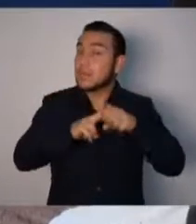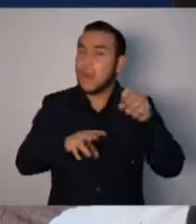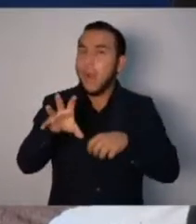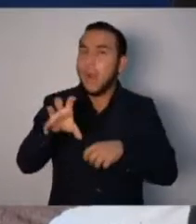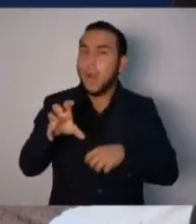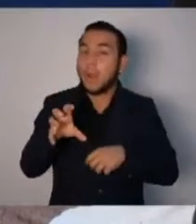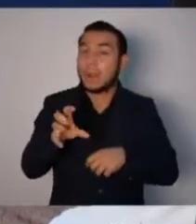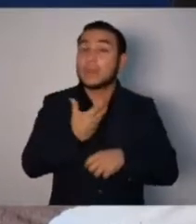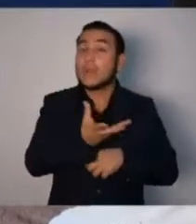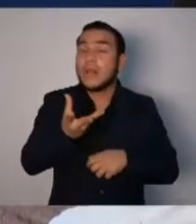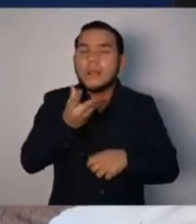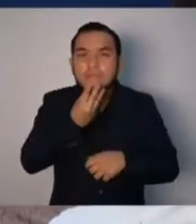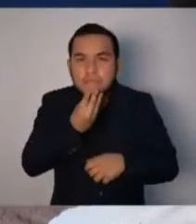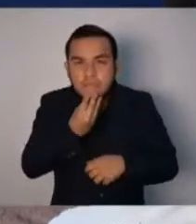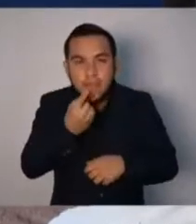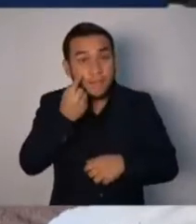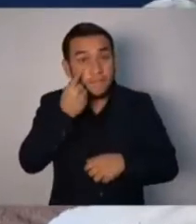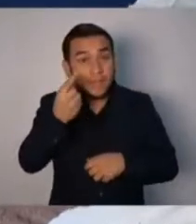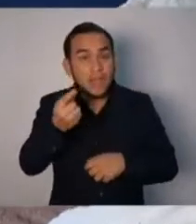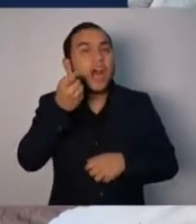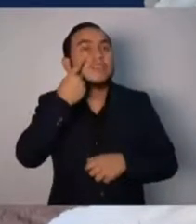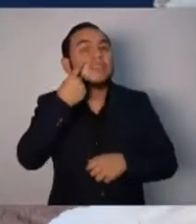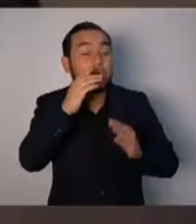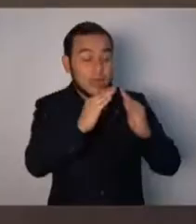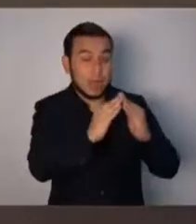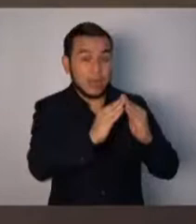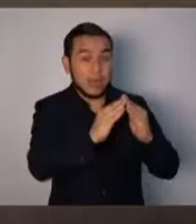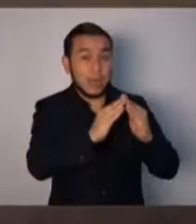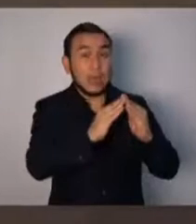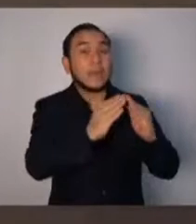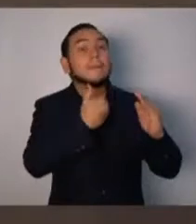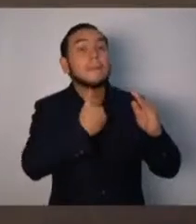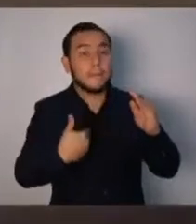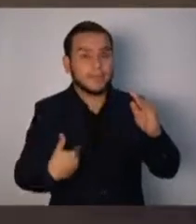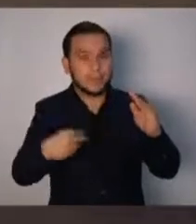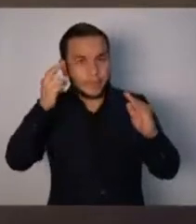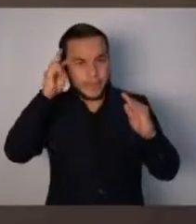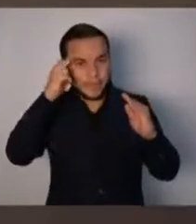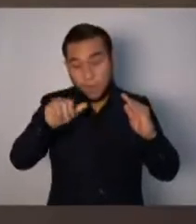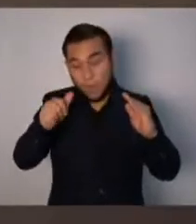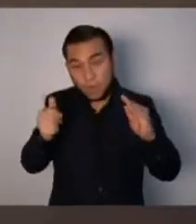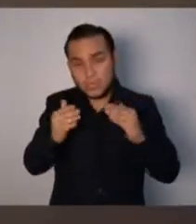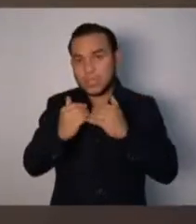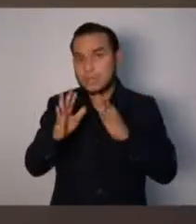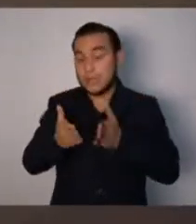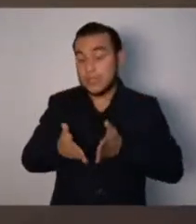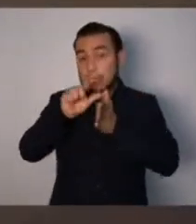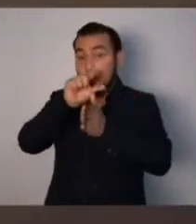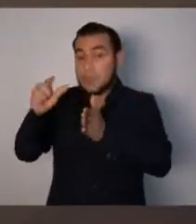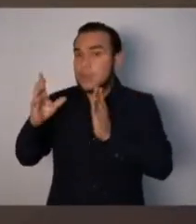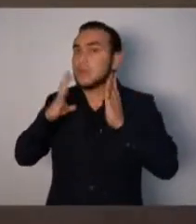y sus pandillas ojo en casa presidencial fuera de esto no estoy tomando en cuenta los robos en todas las instituciones del estado